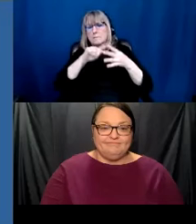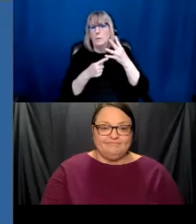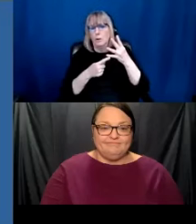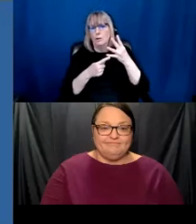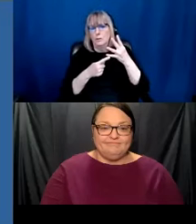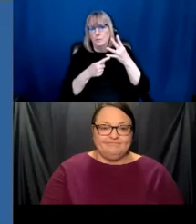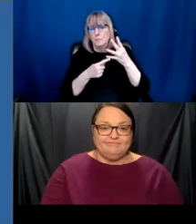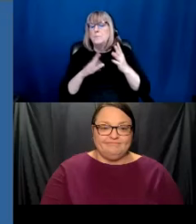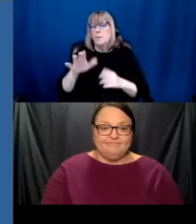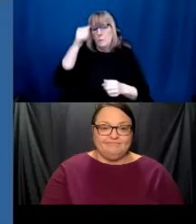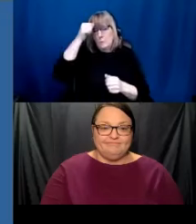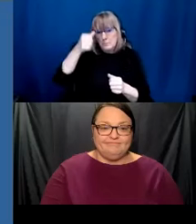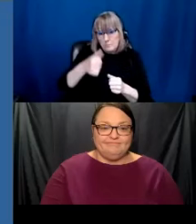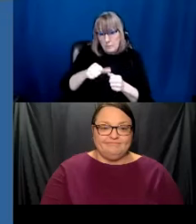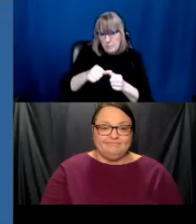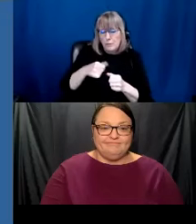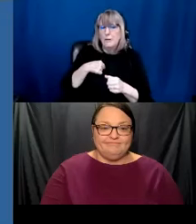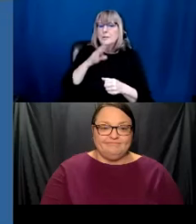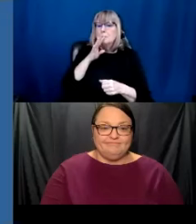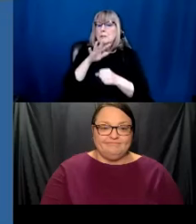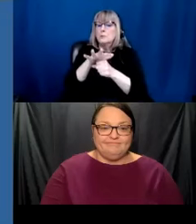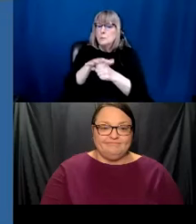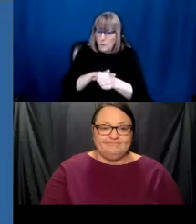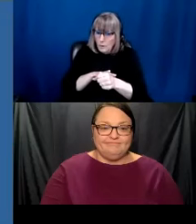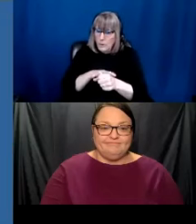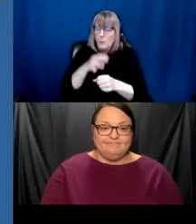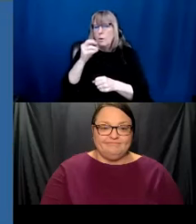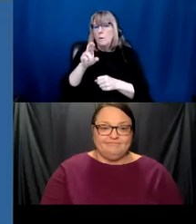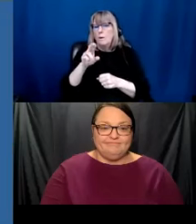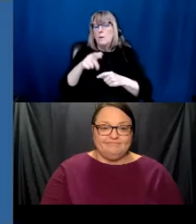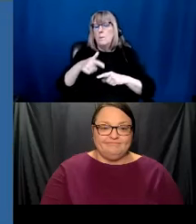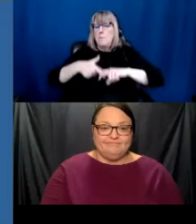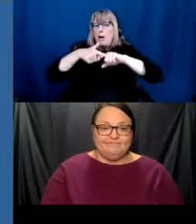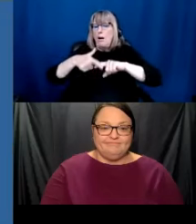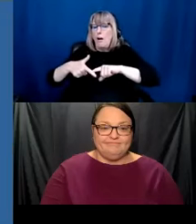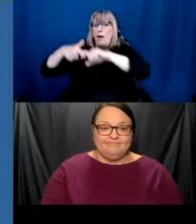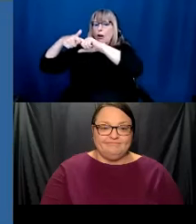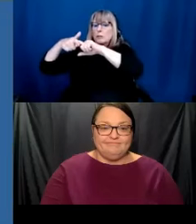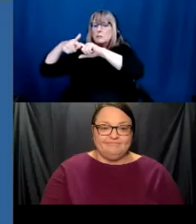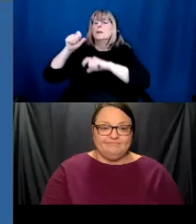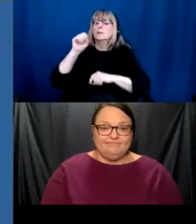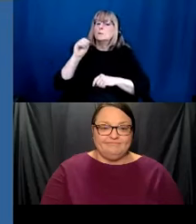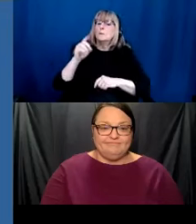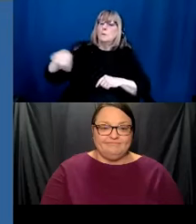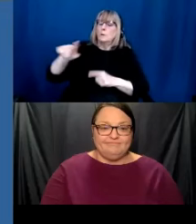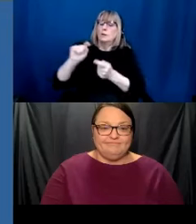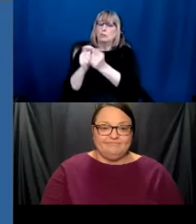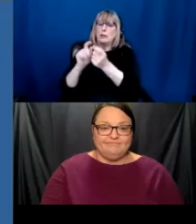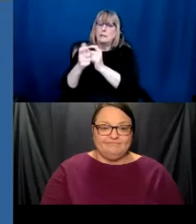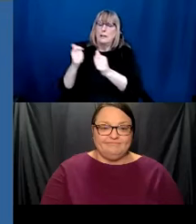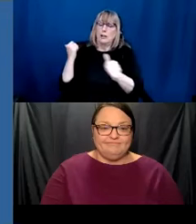Nos pusimos en contacto con el Distrito Escolar de Omaha para identificar los idiomas más